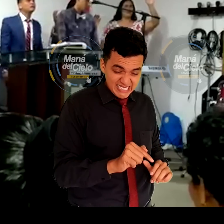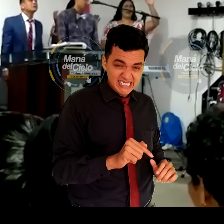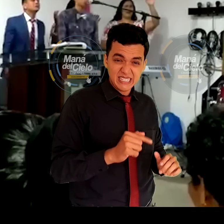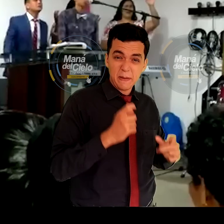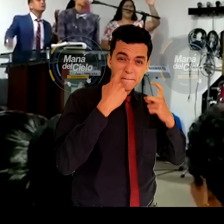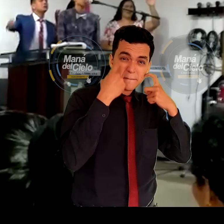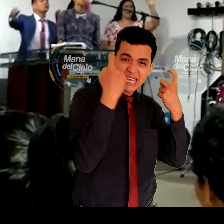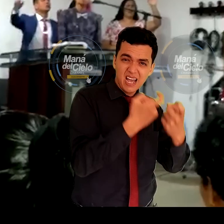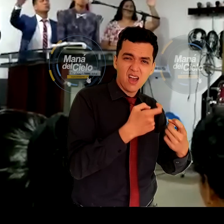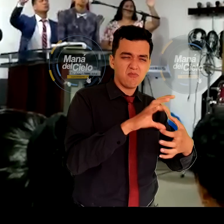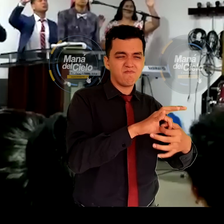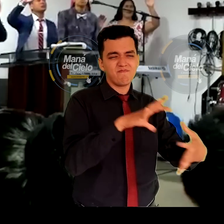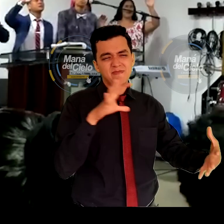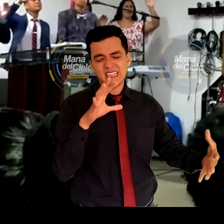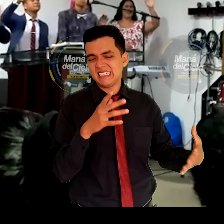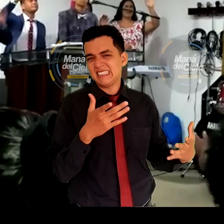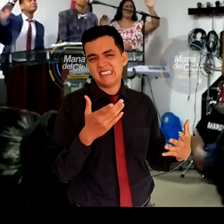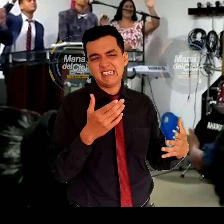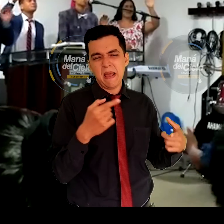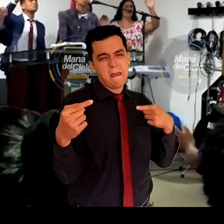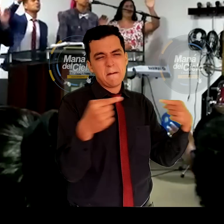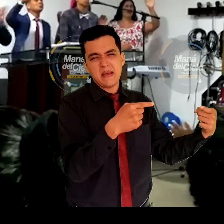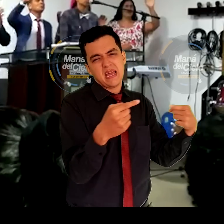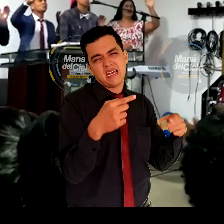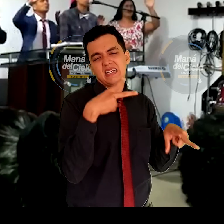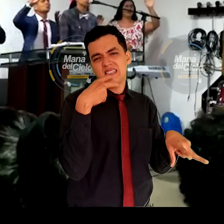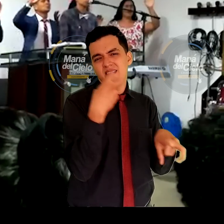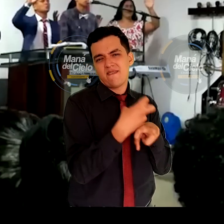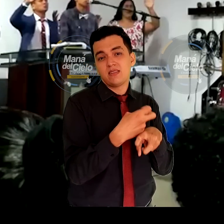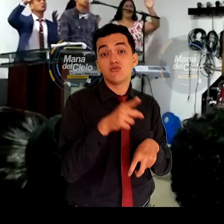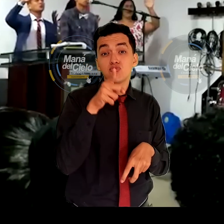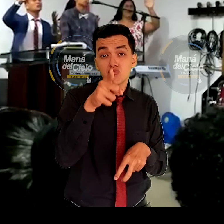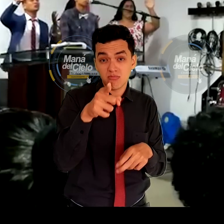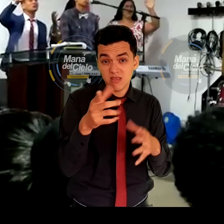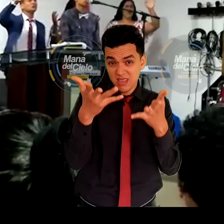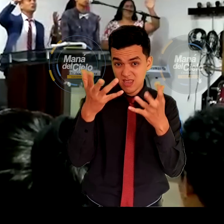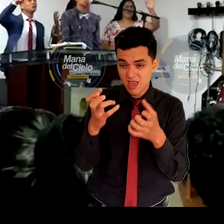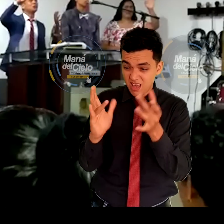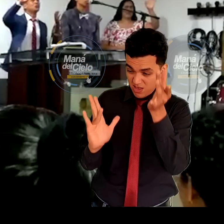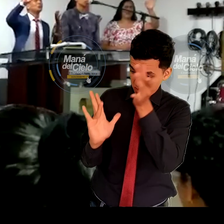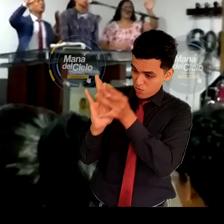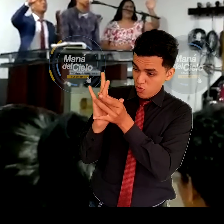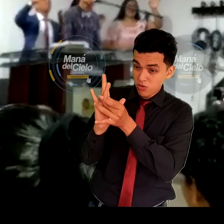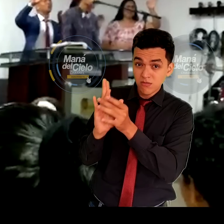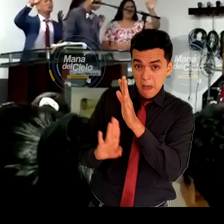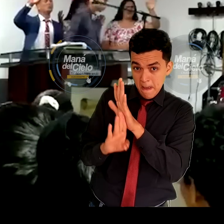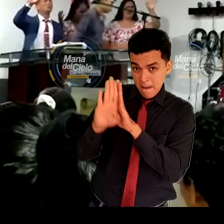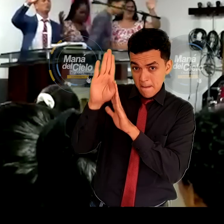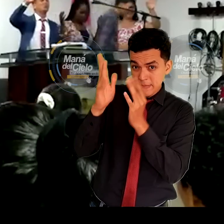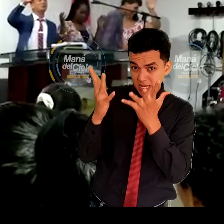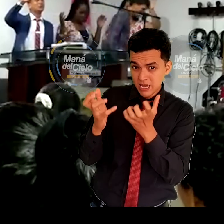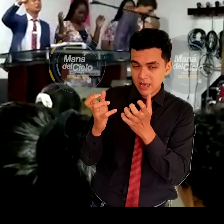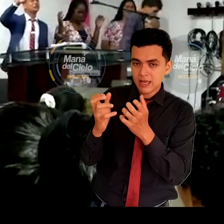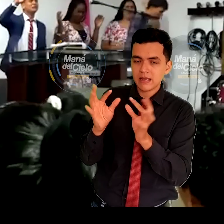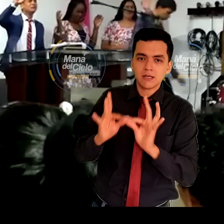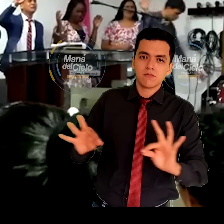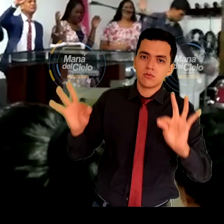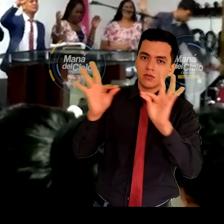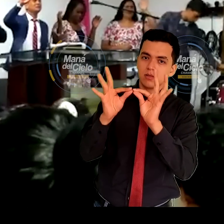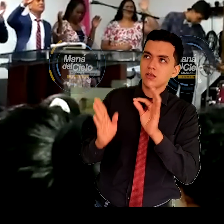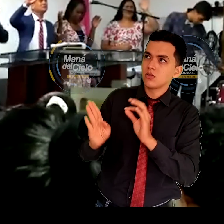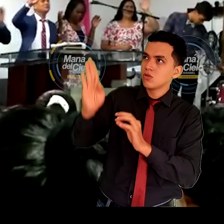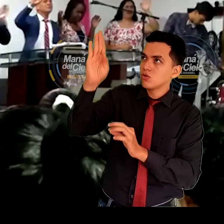o el Espíritu mata la carne, pero los dos no pueden vivir. Si tú quieres sacar tu matrimonio adelante, tienen que estar los dos en un